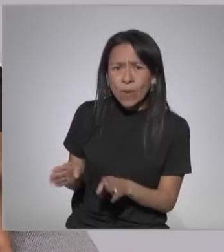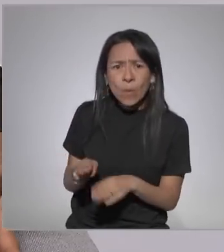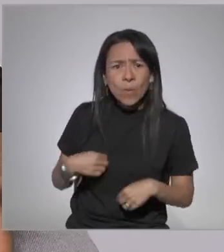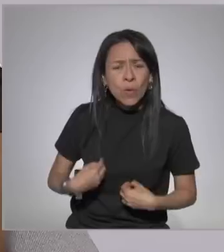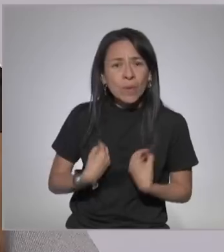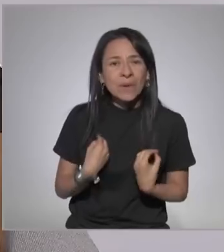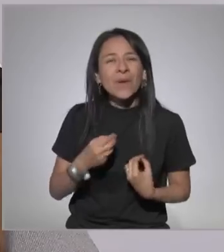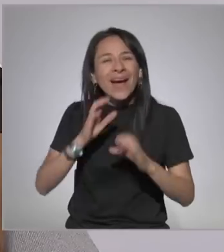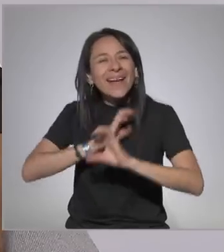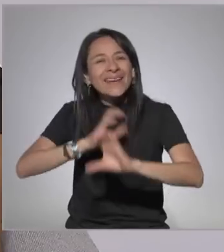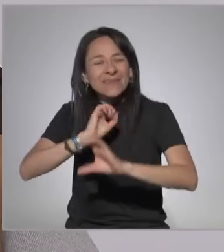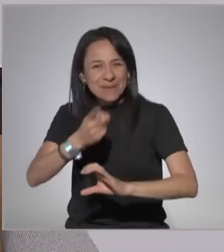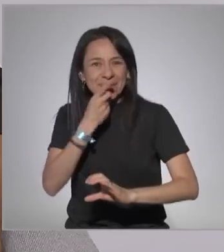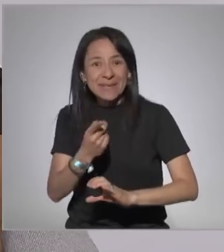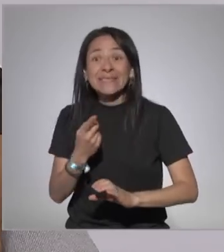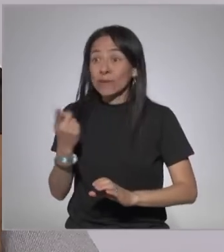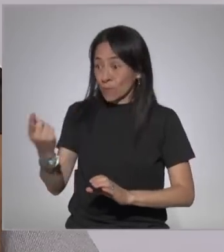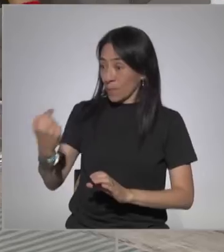vivir sin ti.